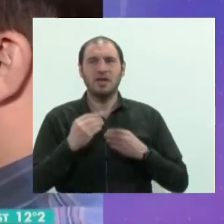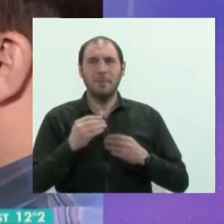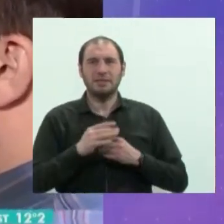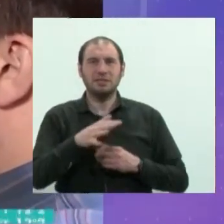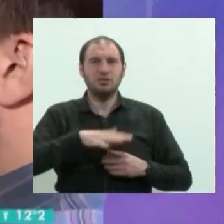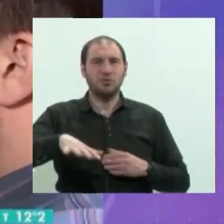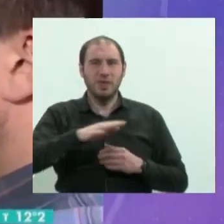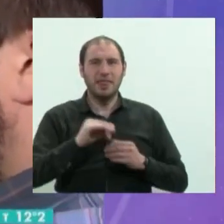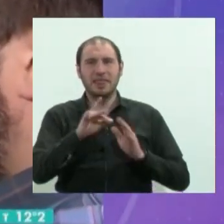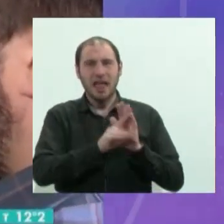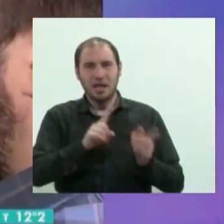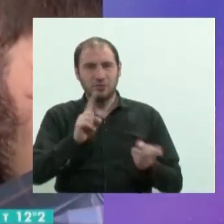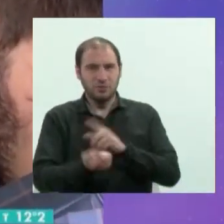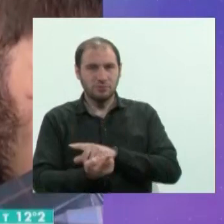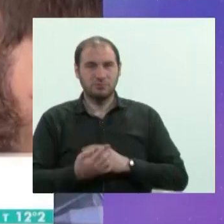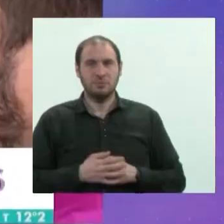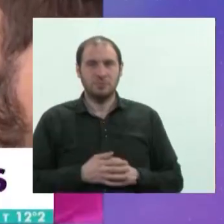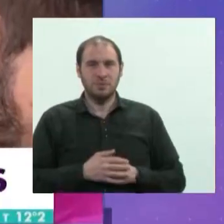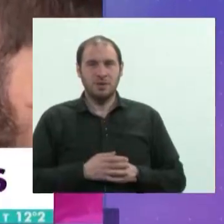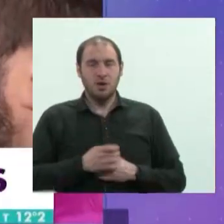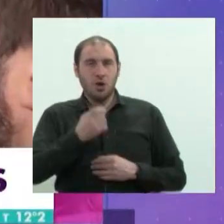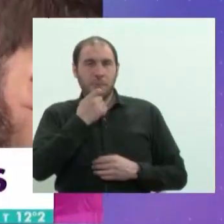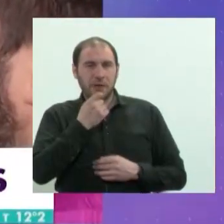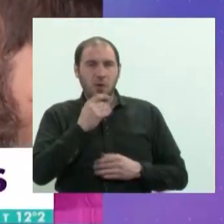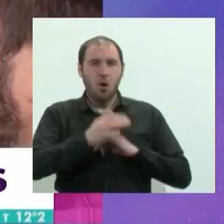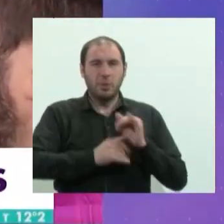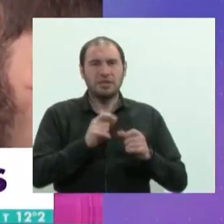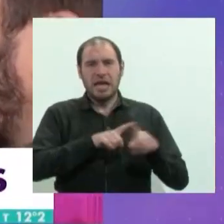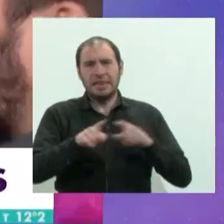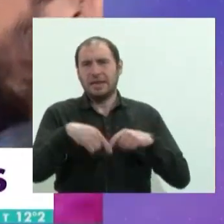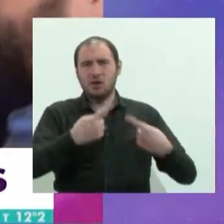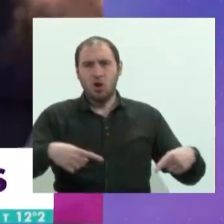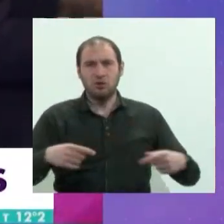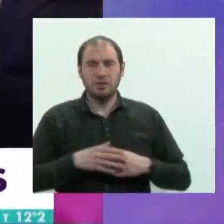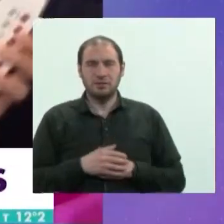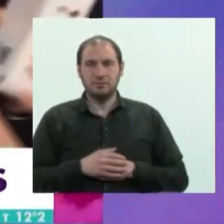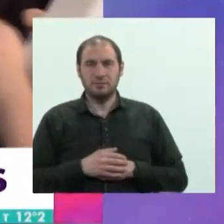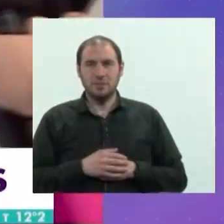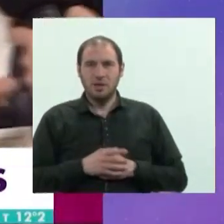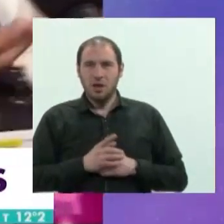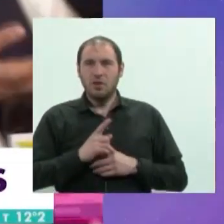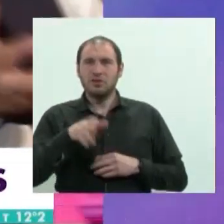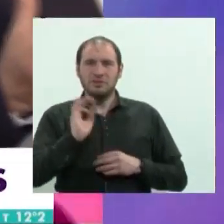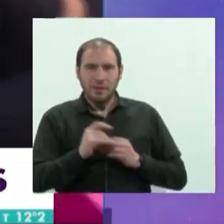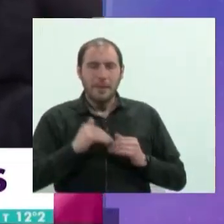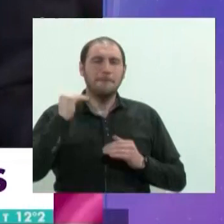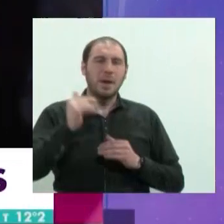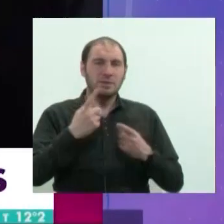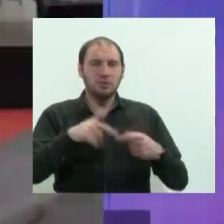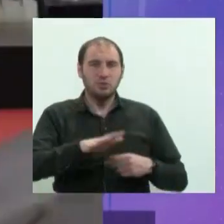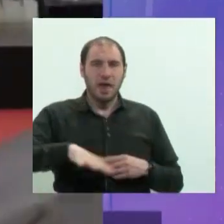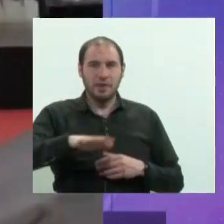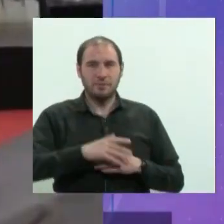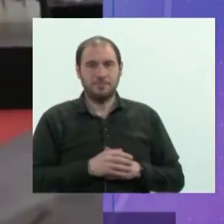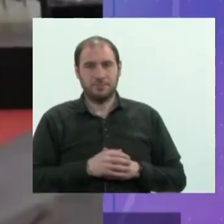de una ciudad en un dato. Uno puede empezar a hablar del Internet de las cosas. Entonces podemos empezar a saber un poco más de la ciudad.